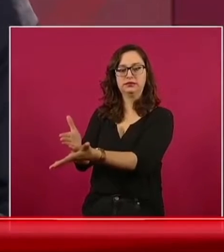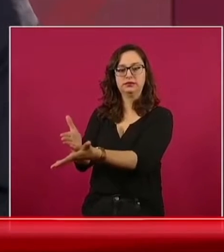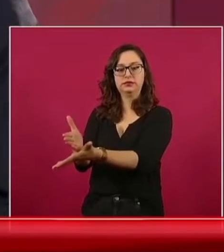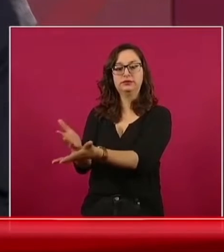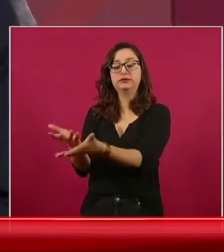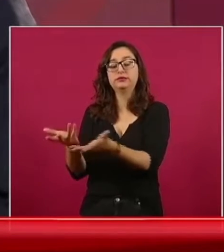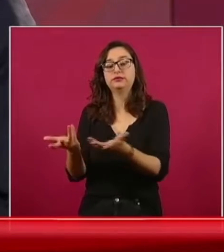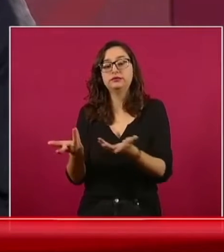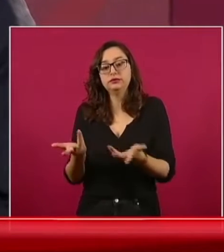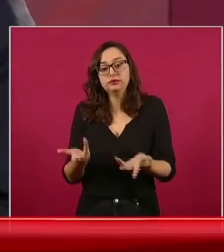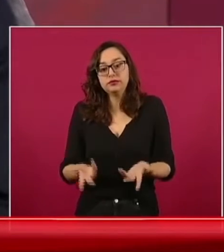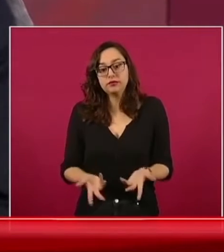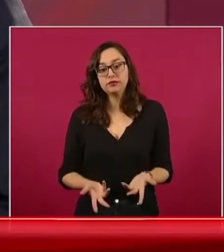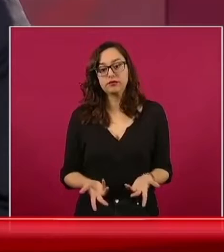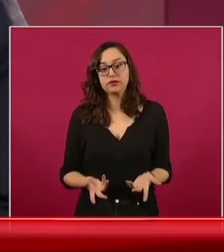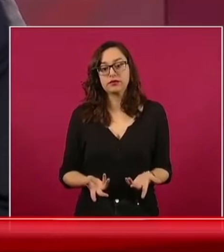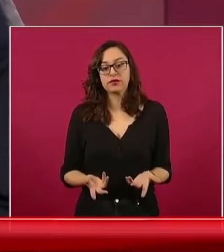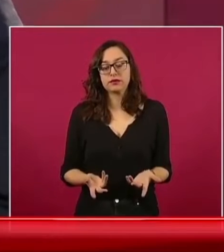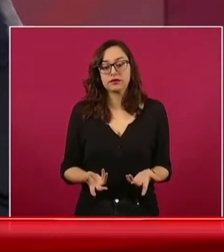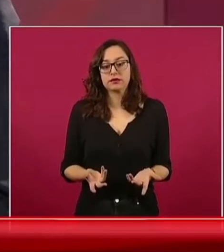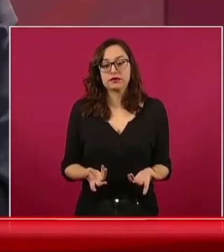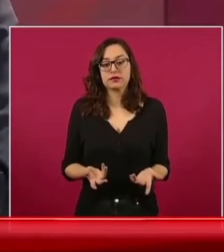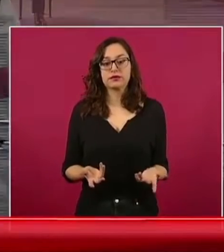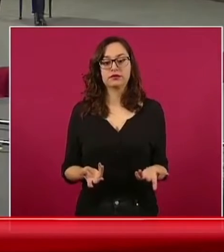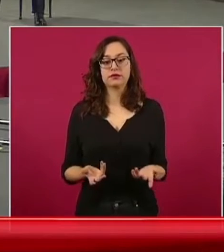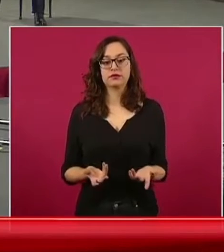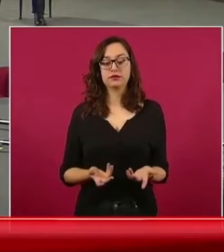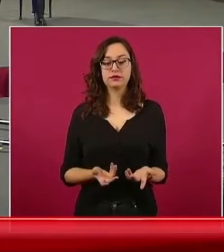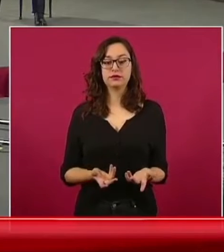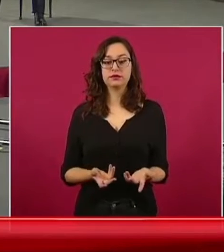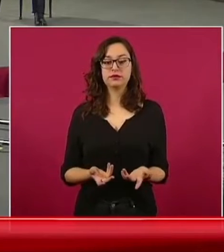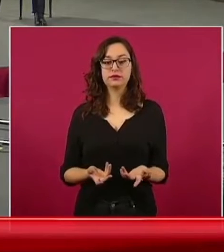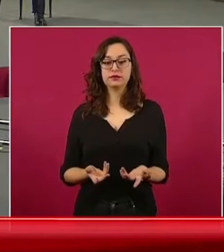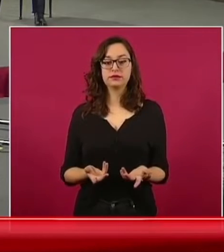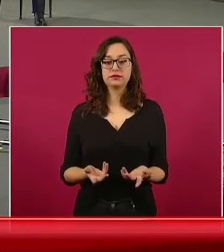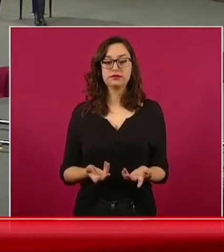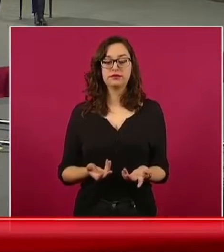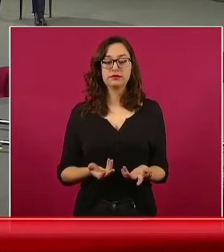y no estás